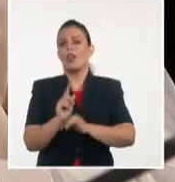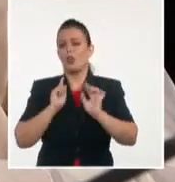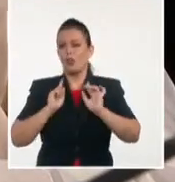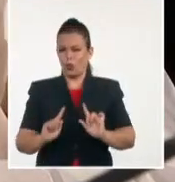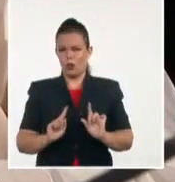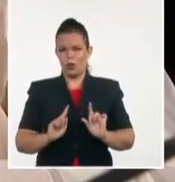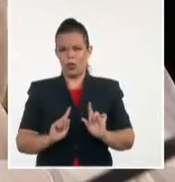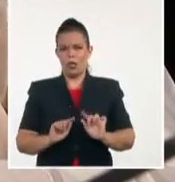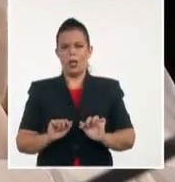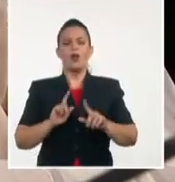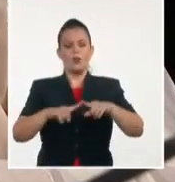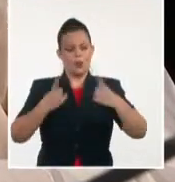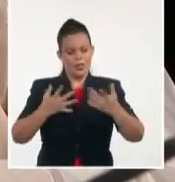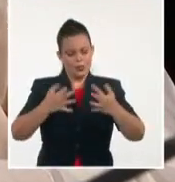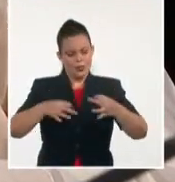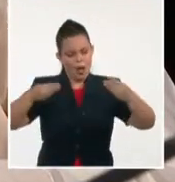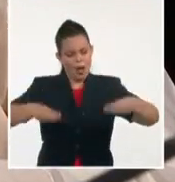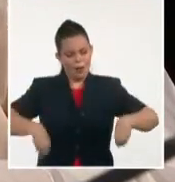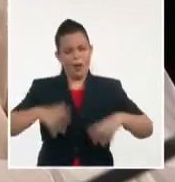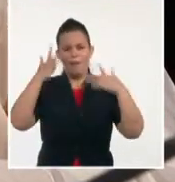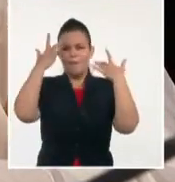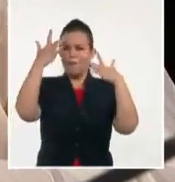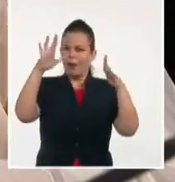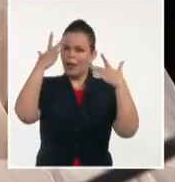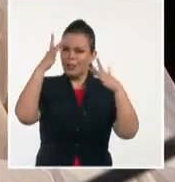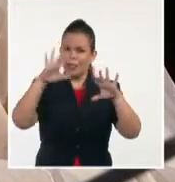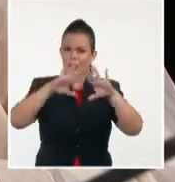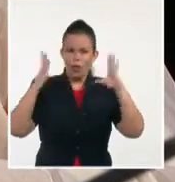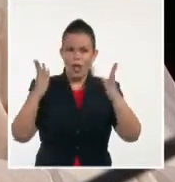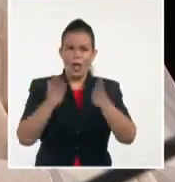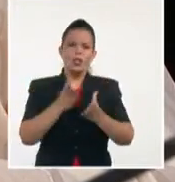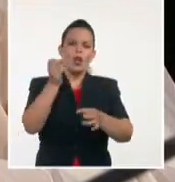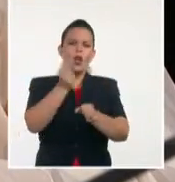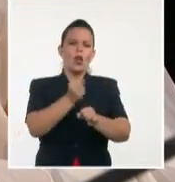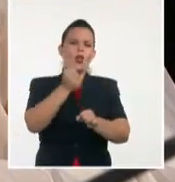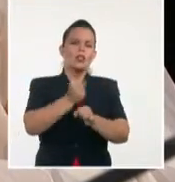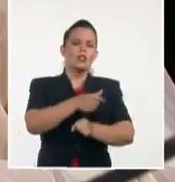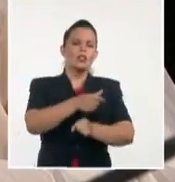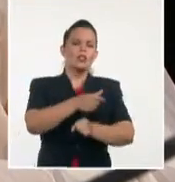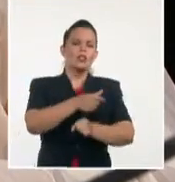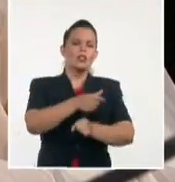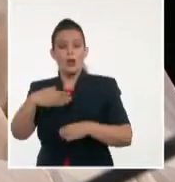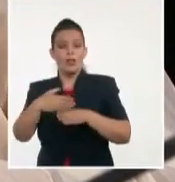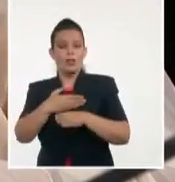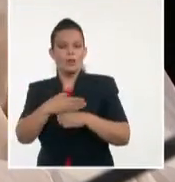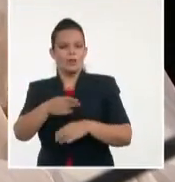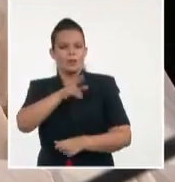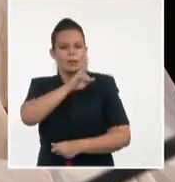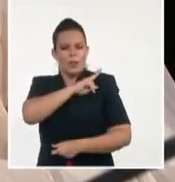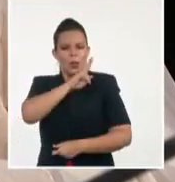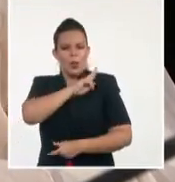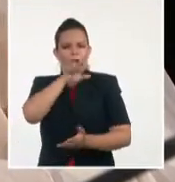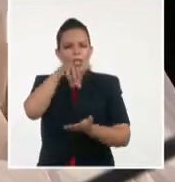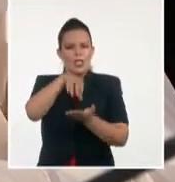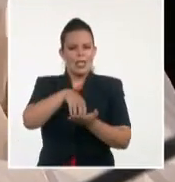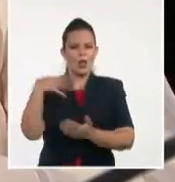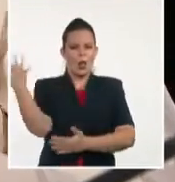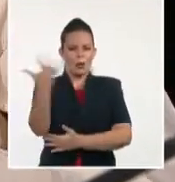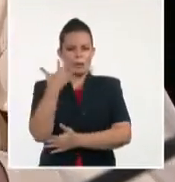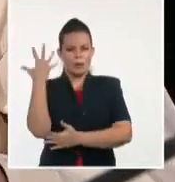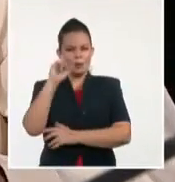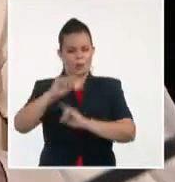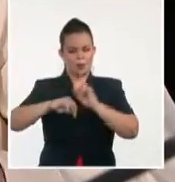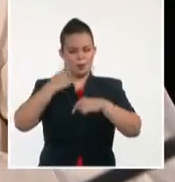nuestra felicitación a todos los trabajadores, los cuadros del Centro Meteorológico Oficial de Camagüey, que mañana estará